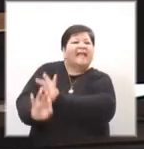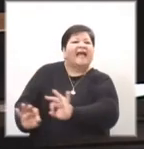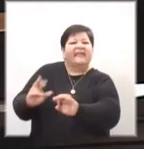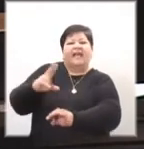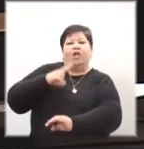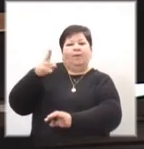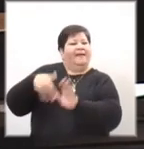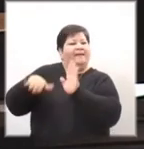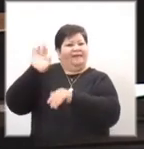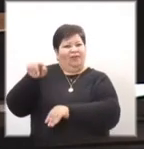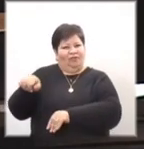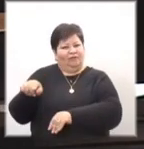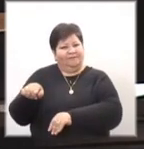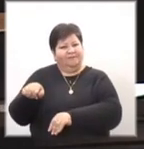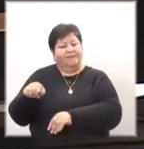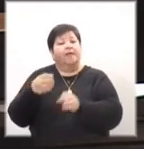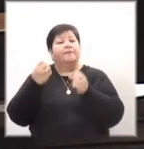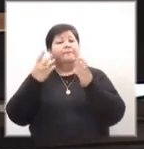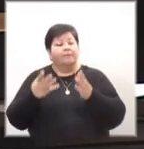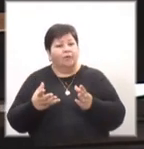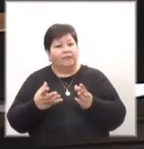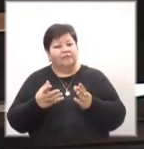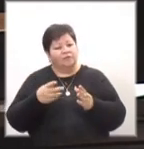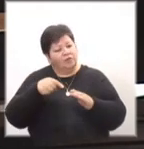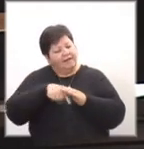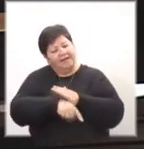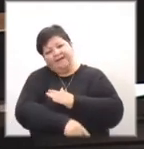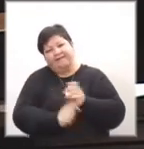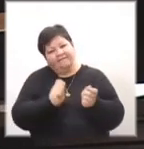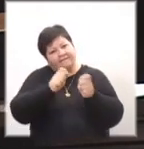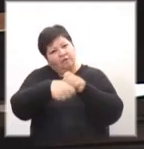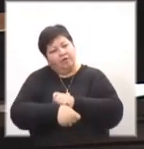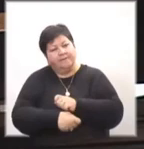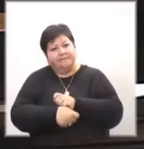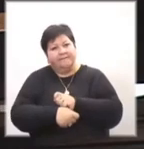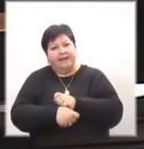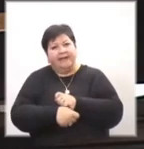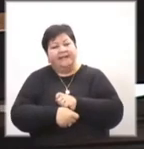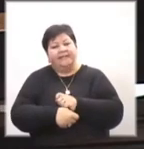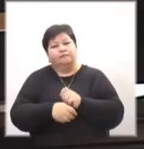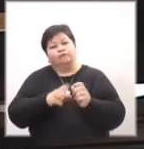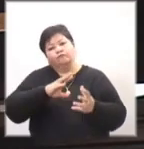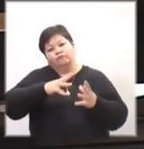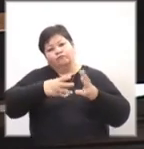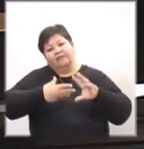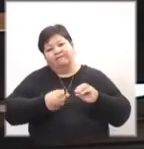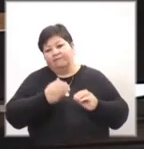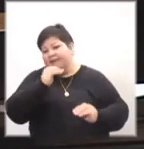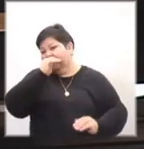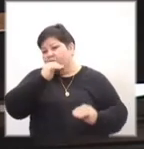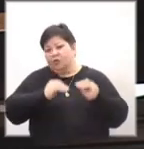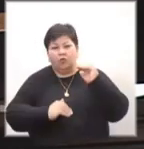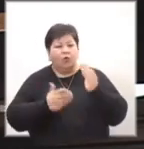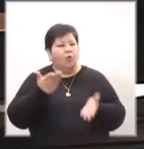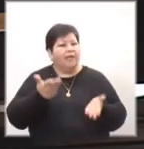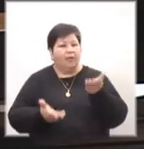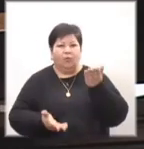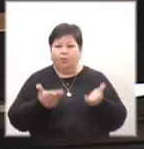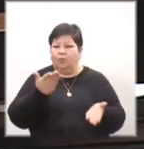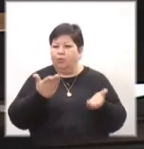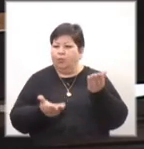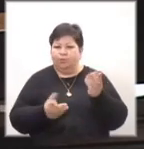sociedad. Entendemos que esta reforma profundiza el modelo concentrador e injusto que lleva adelante el gobierno, por eso no